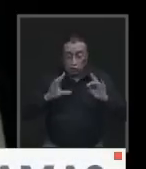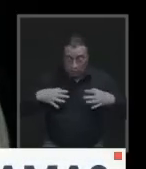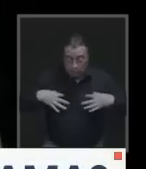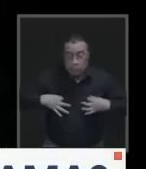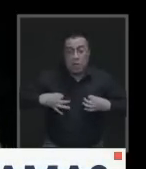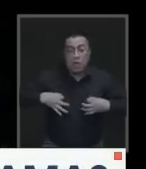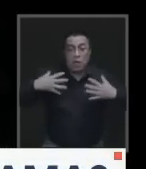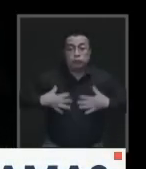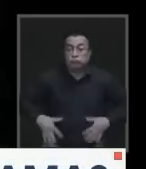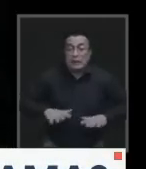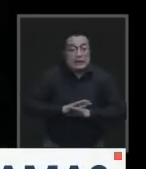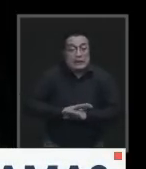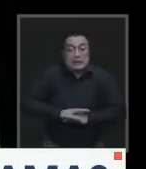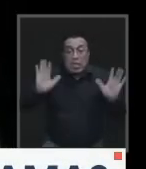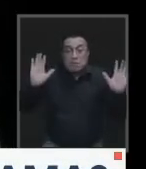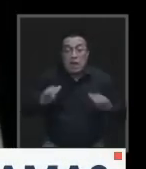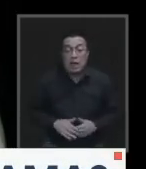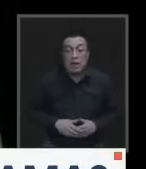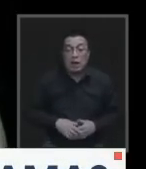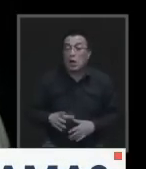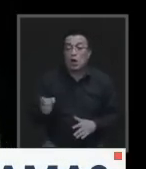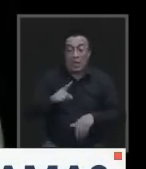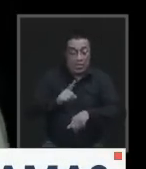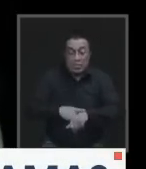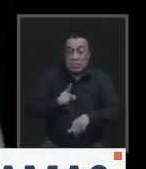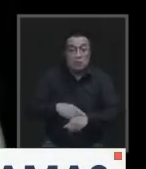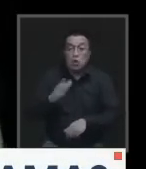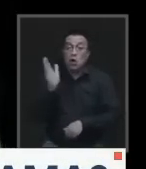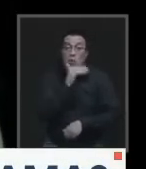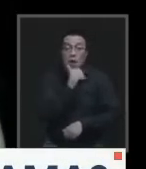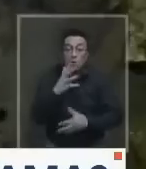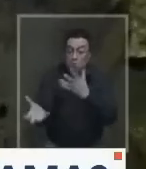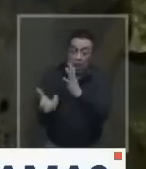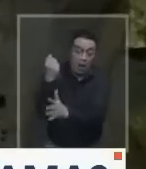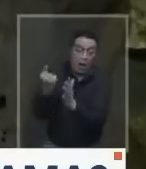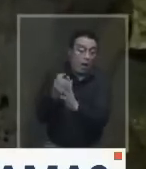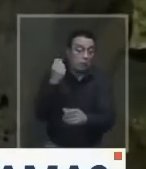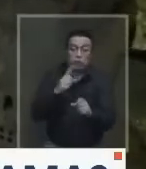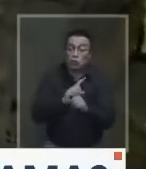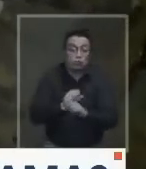así de simple no hubo tiempo en para reaccionar prácticamente